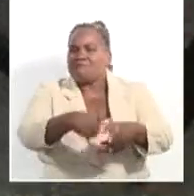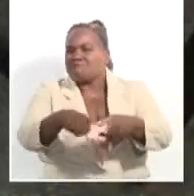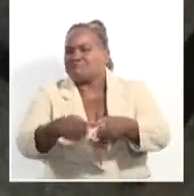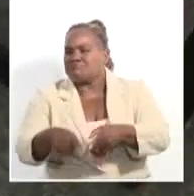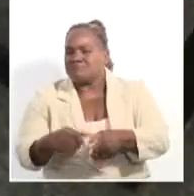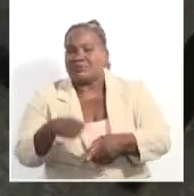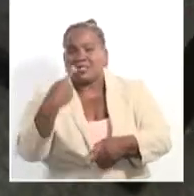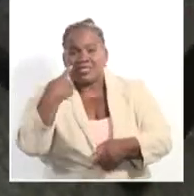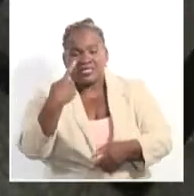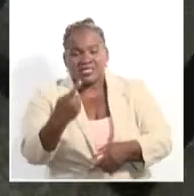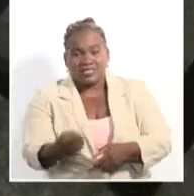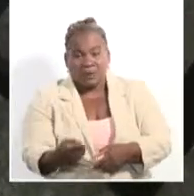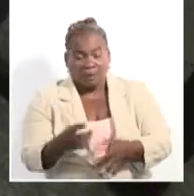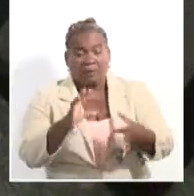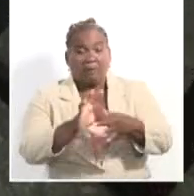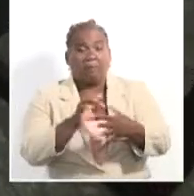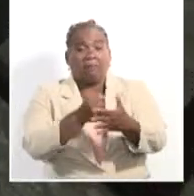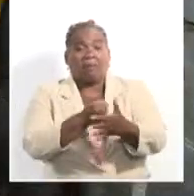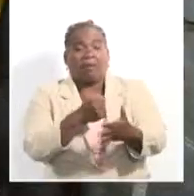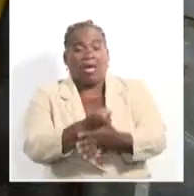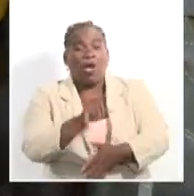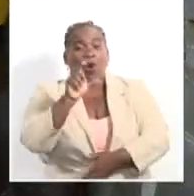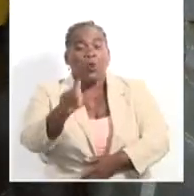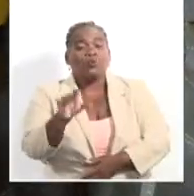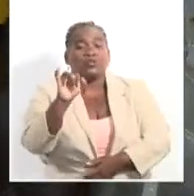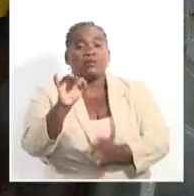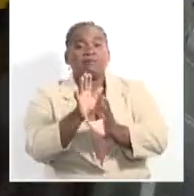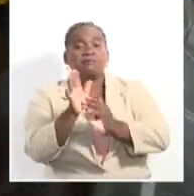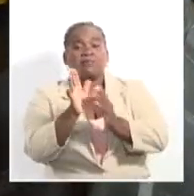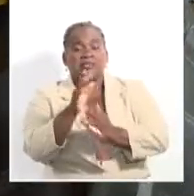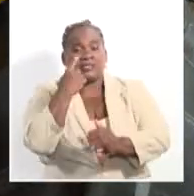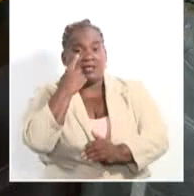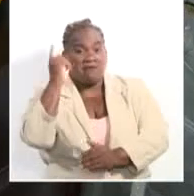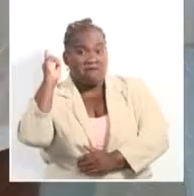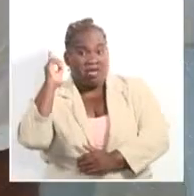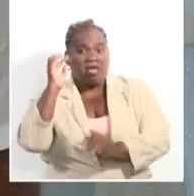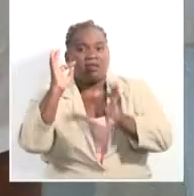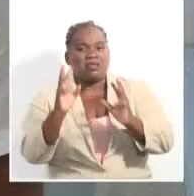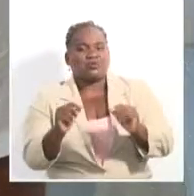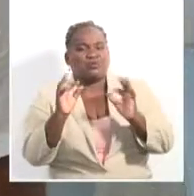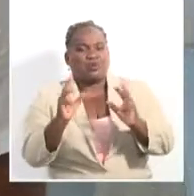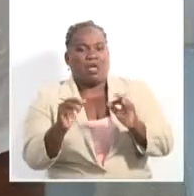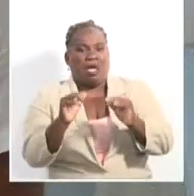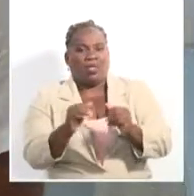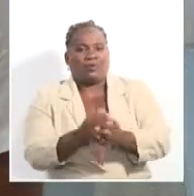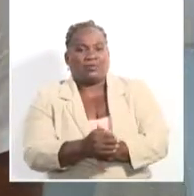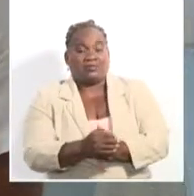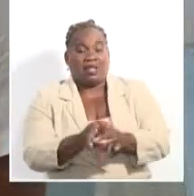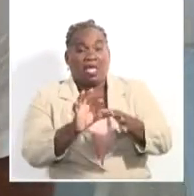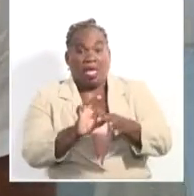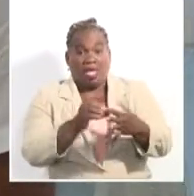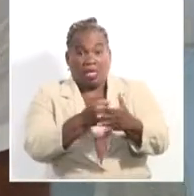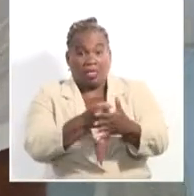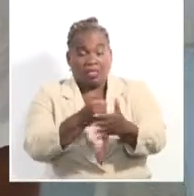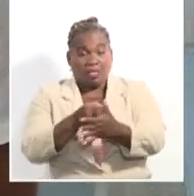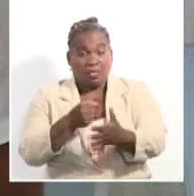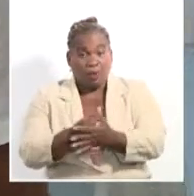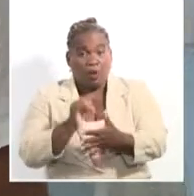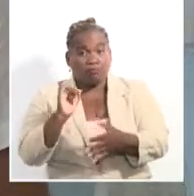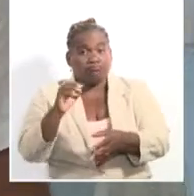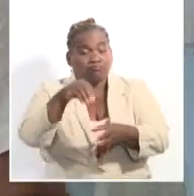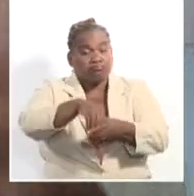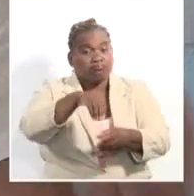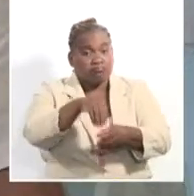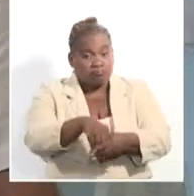tal manera que el trabajo de los últimos 6 meses deja ya utilidades a su colectivo. Un sistema de gestión donde se integrara la fuerza de